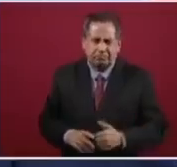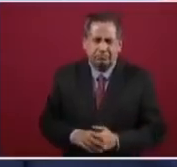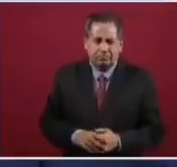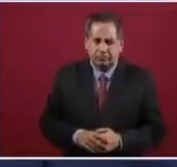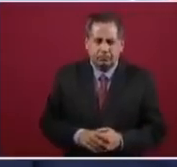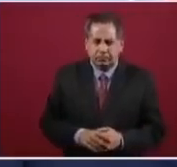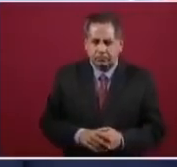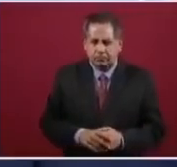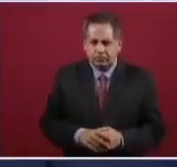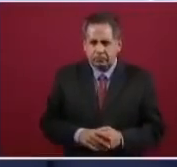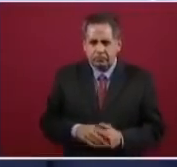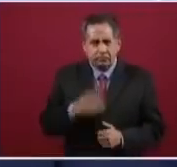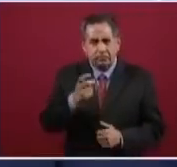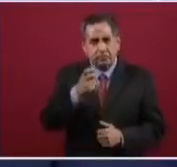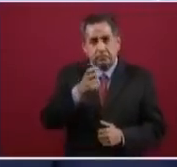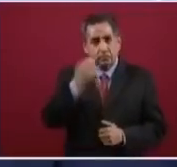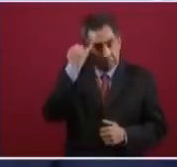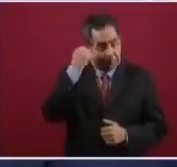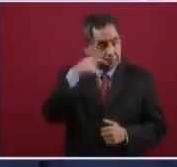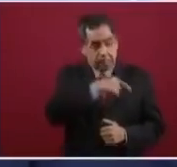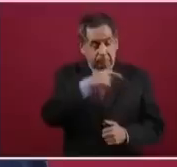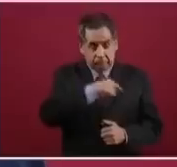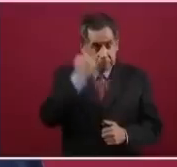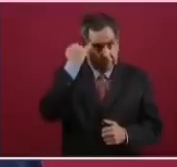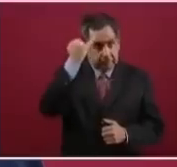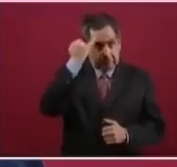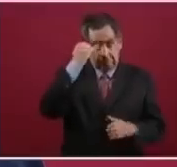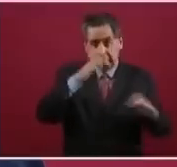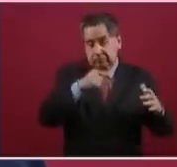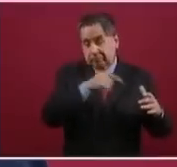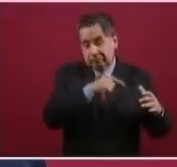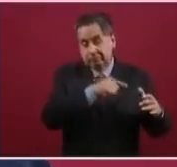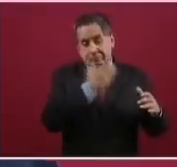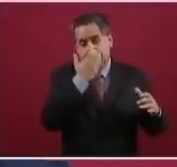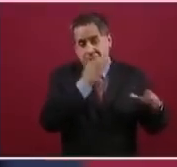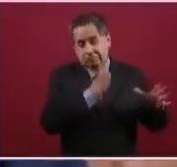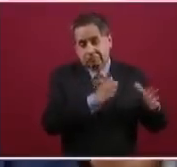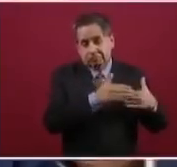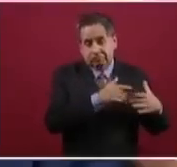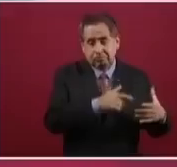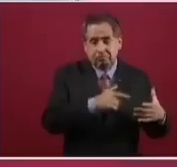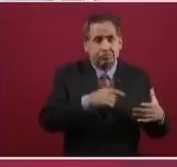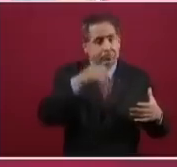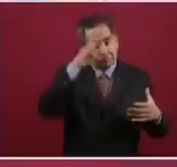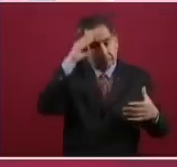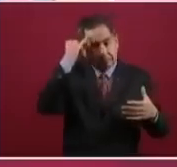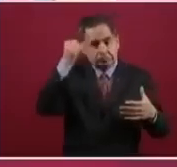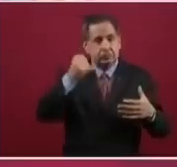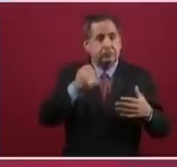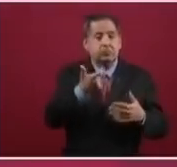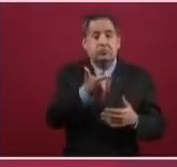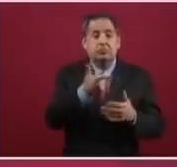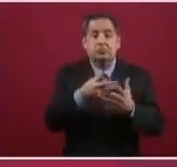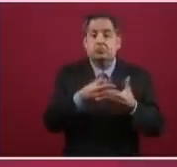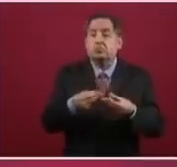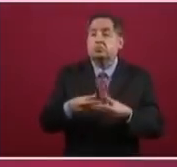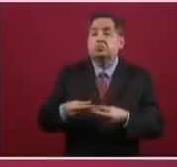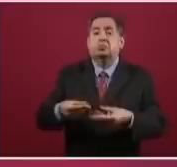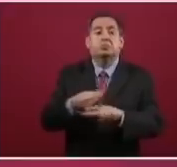pero esa era la concepción como si la riqueza fuese contagiosa